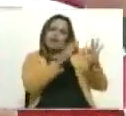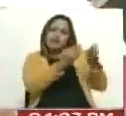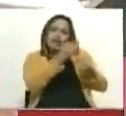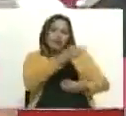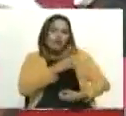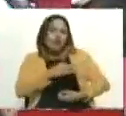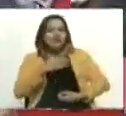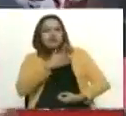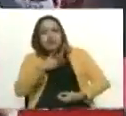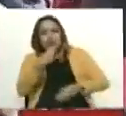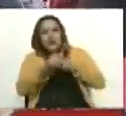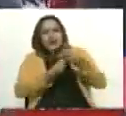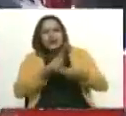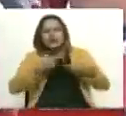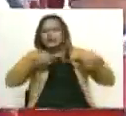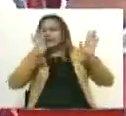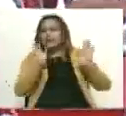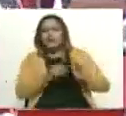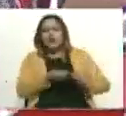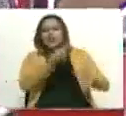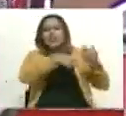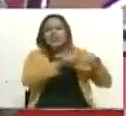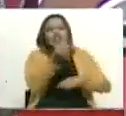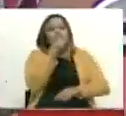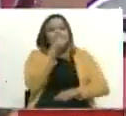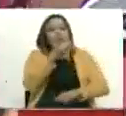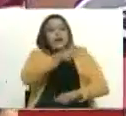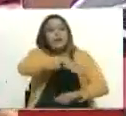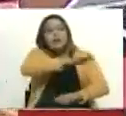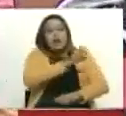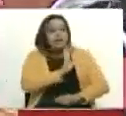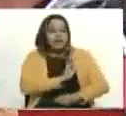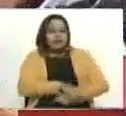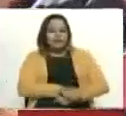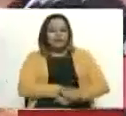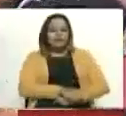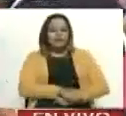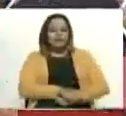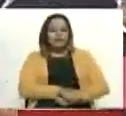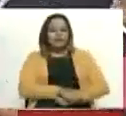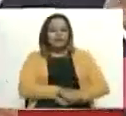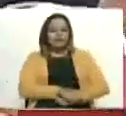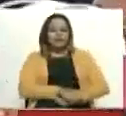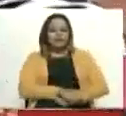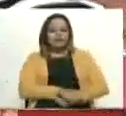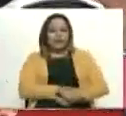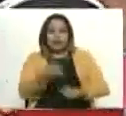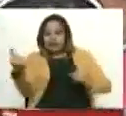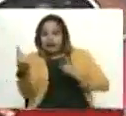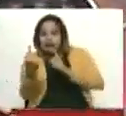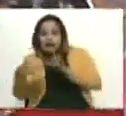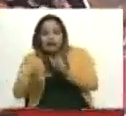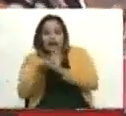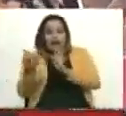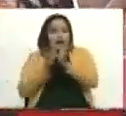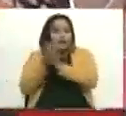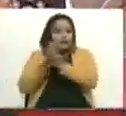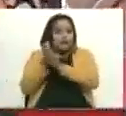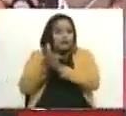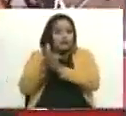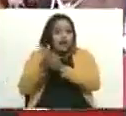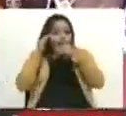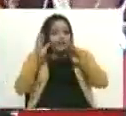quiero montar, qué sé yo, una venta de comida en la plaza tal. Y en el marco de la ley de nuevos emprendimientos se atiende a esa